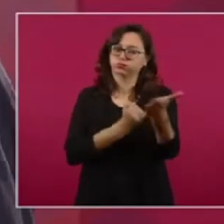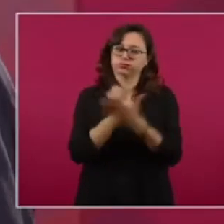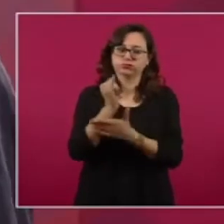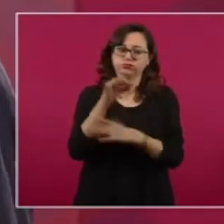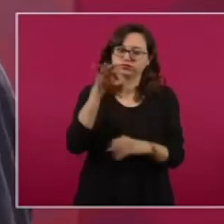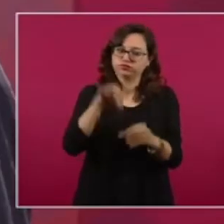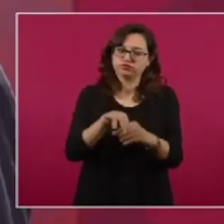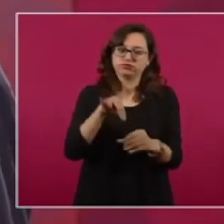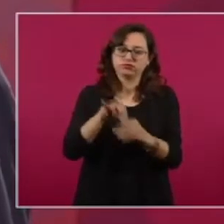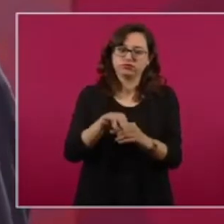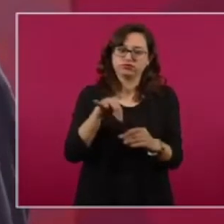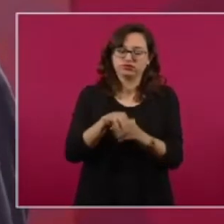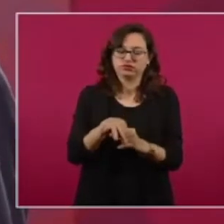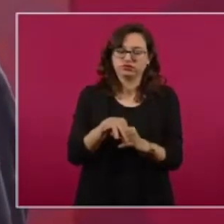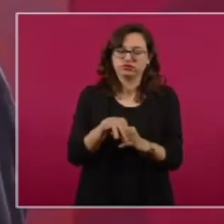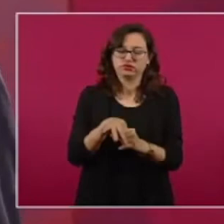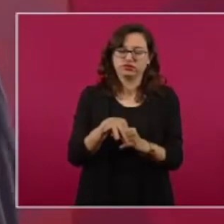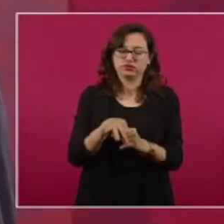y tenerle